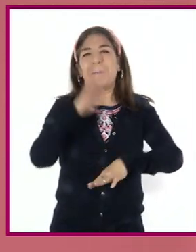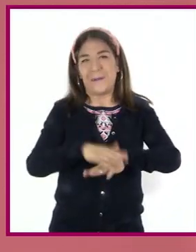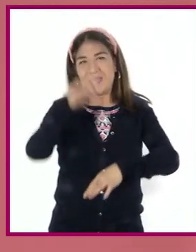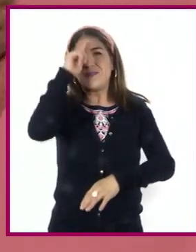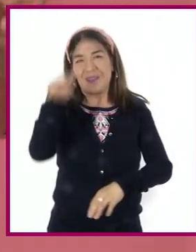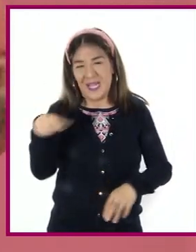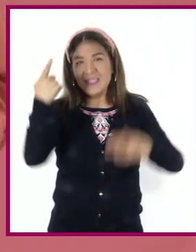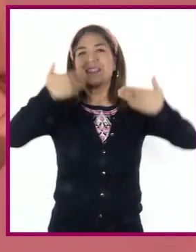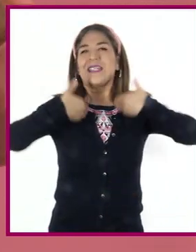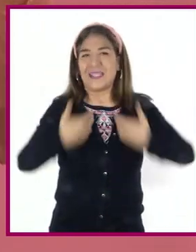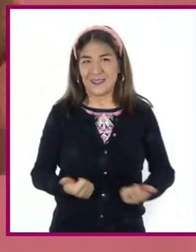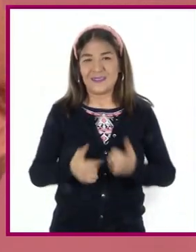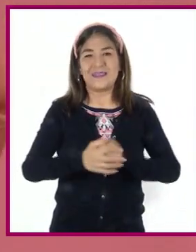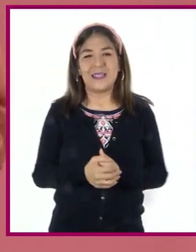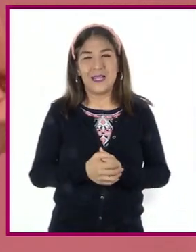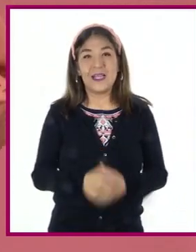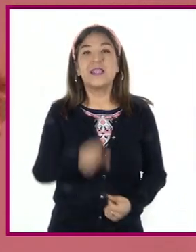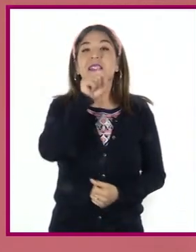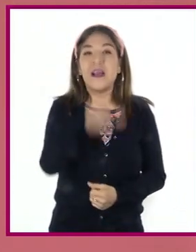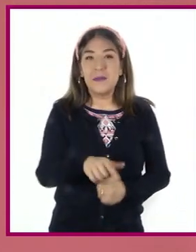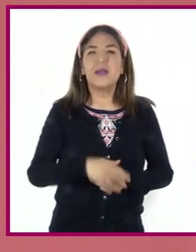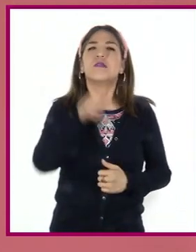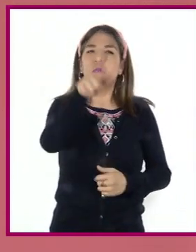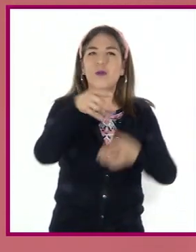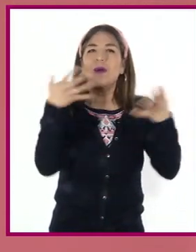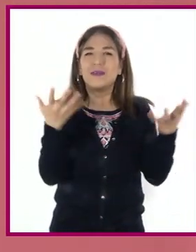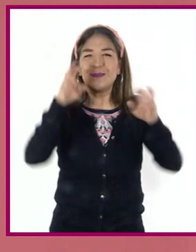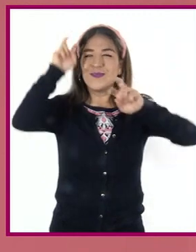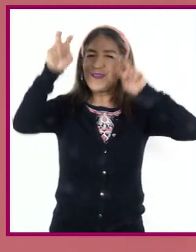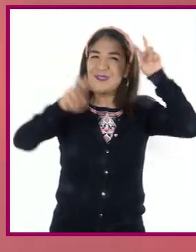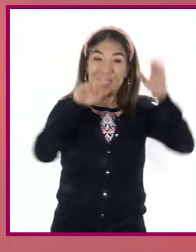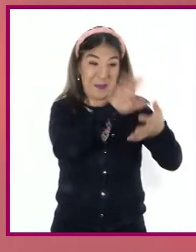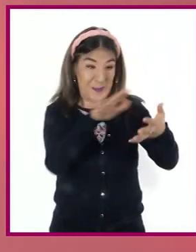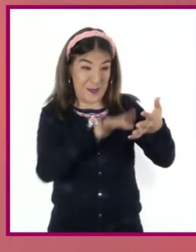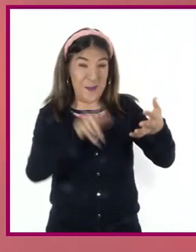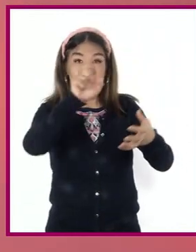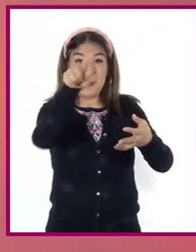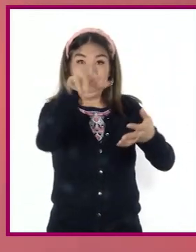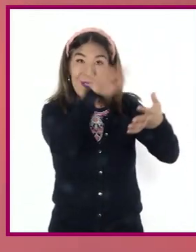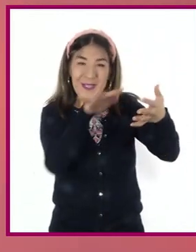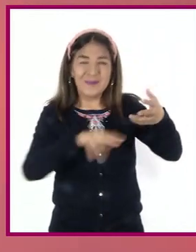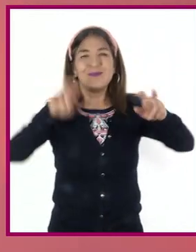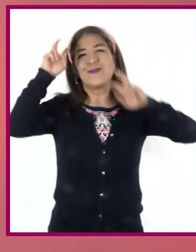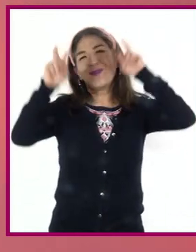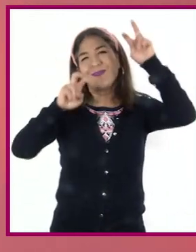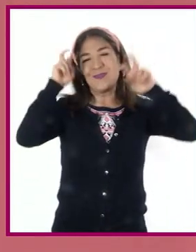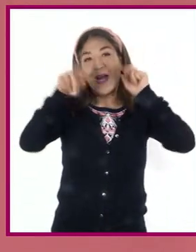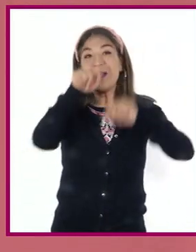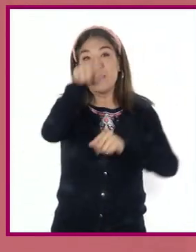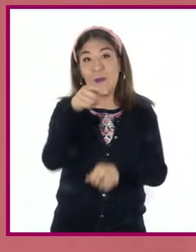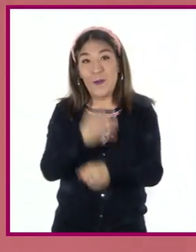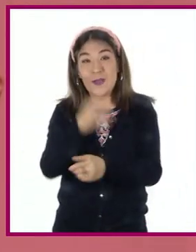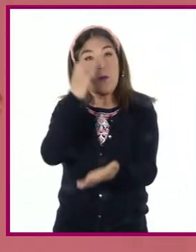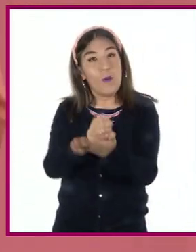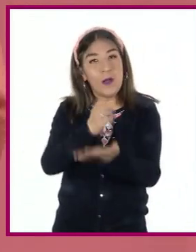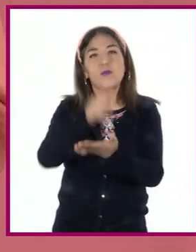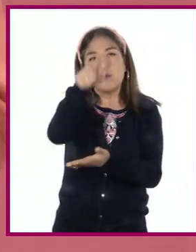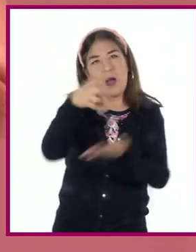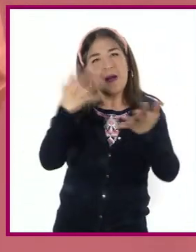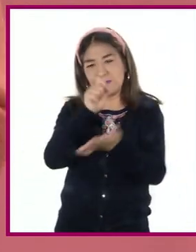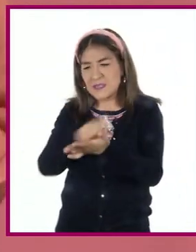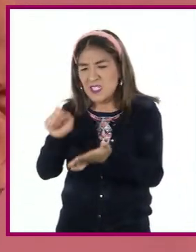comunidad o con sus conocidos, pues ellos pueden aportar más información sobre las distintas formas